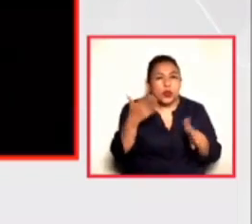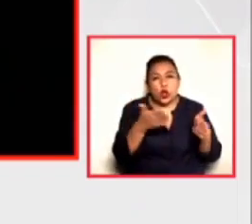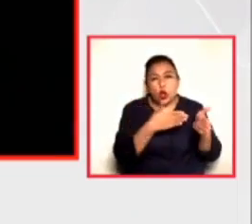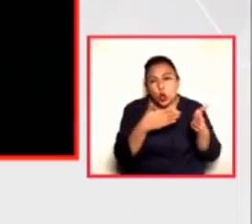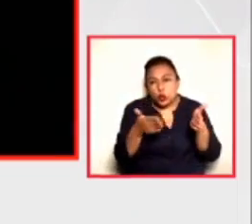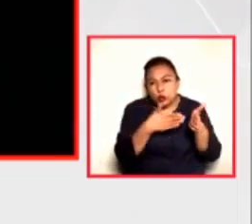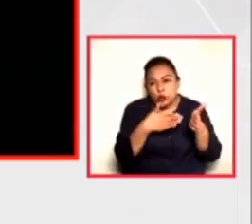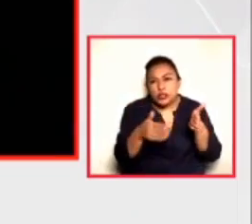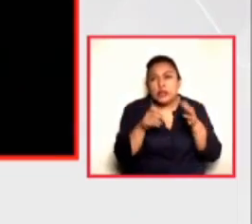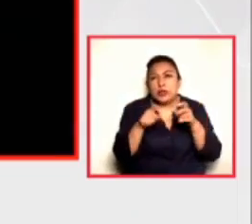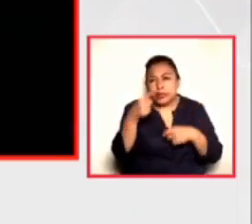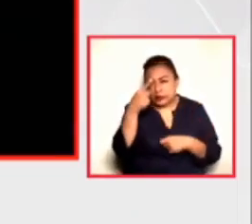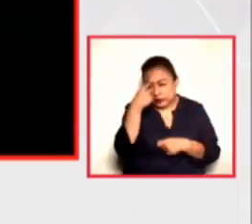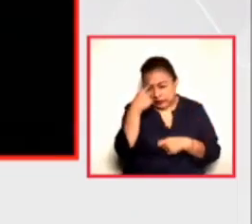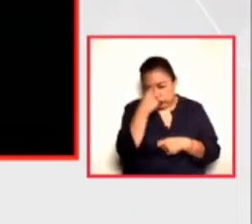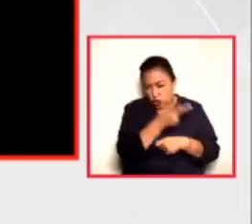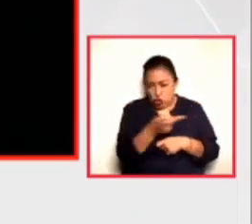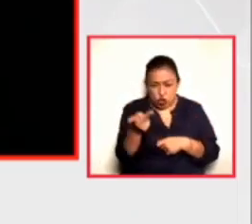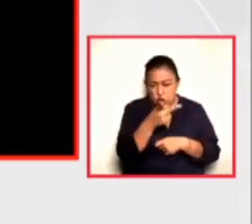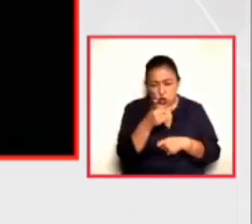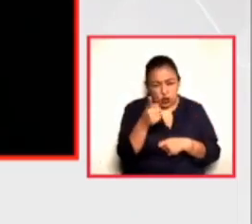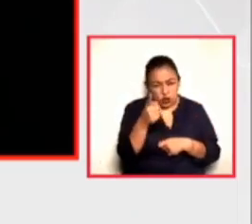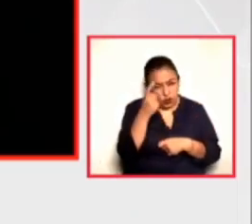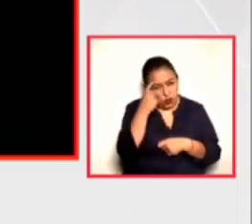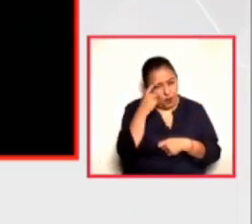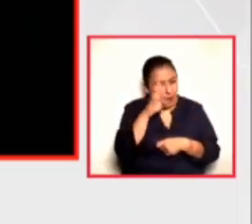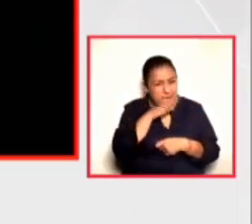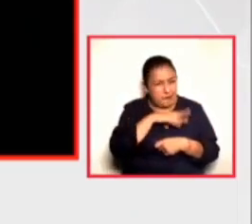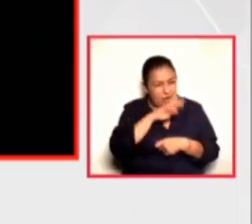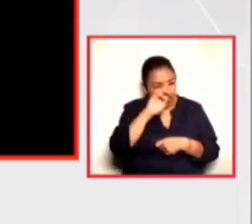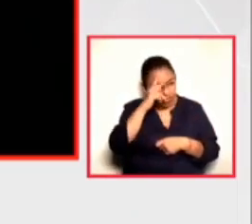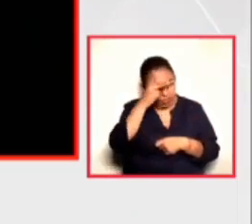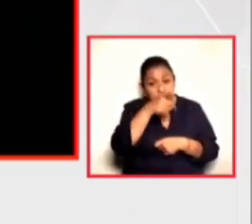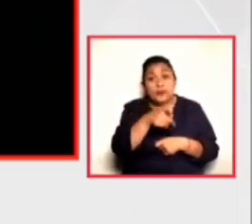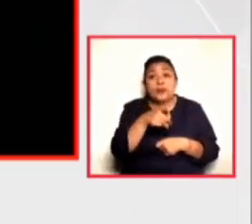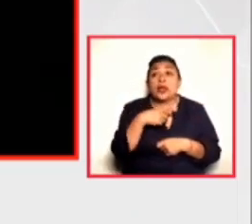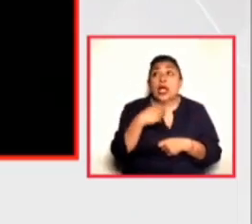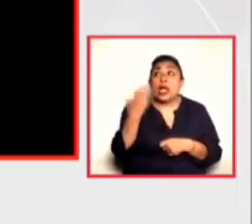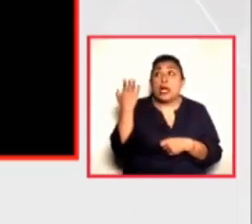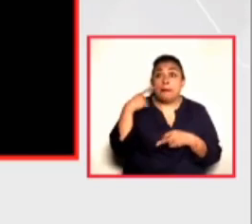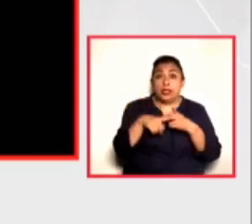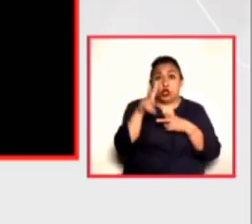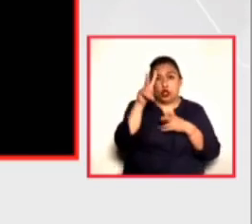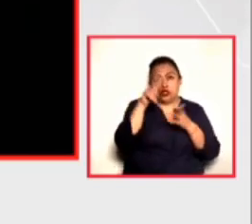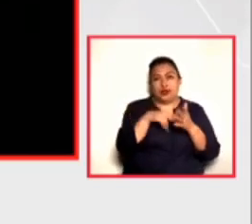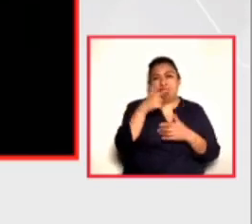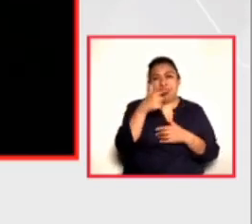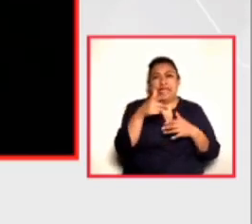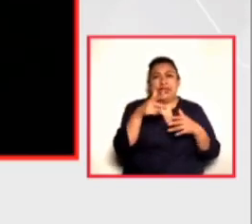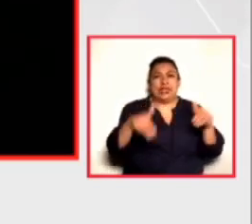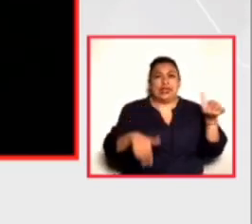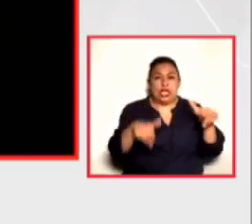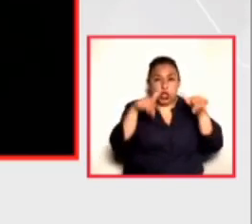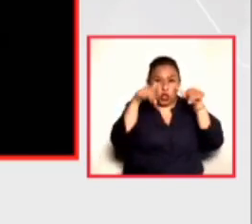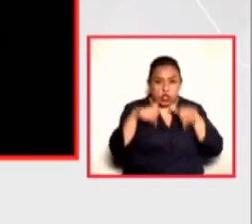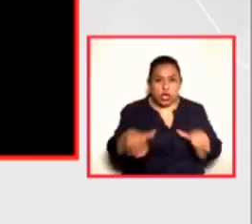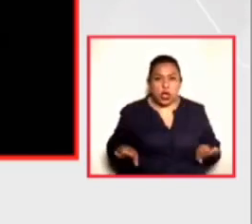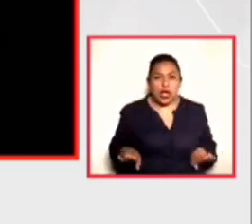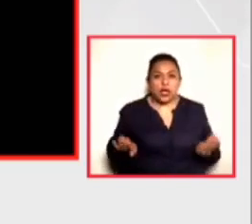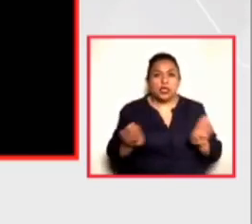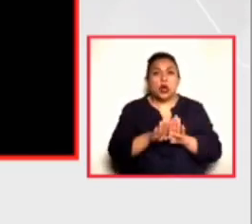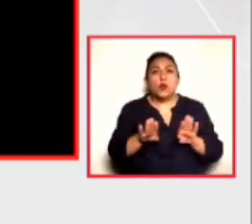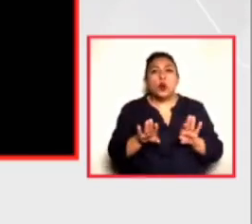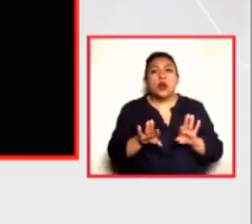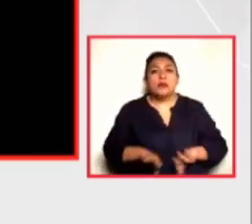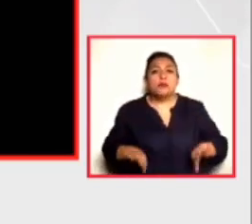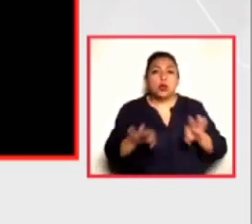las mentes de estos dos. Desde su creación en 2007, Teatro Ciego se ha caracterizado por su interés en la exploración